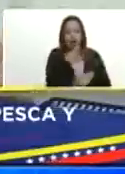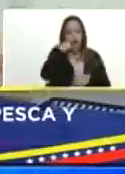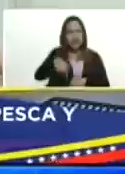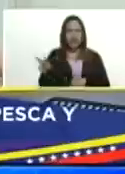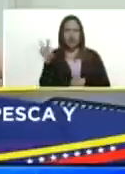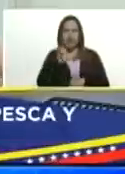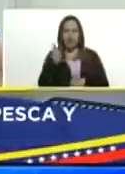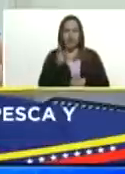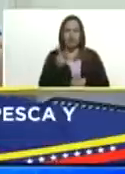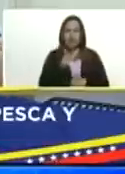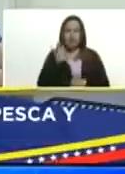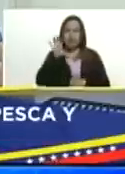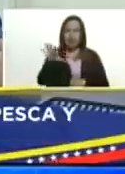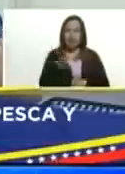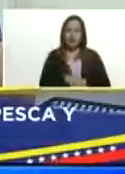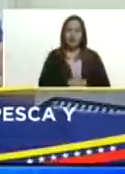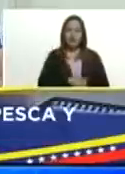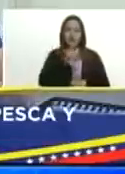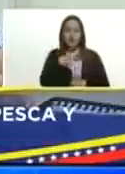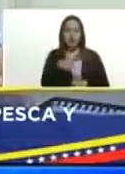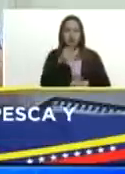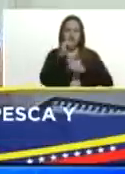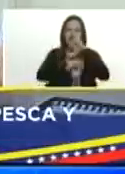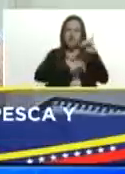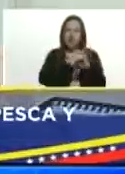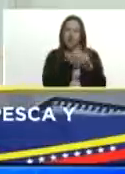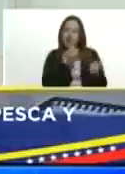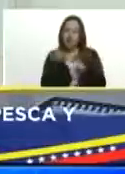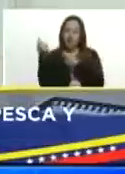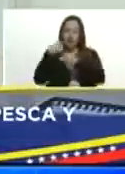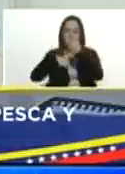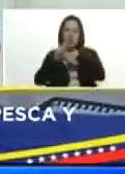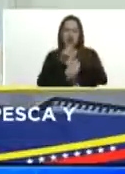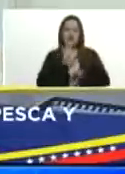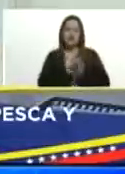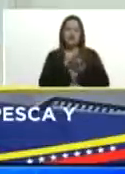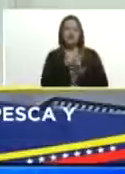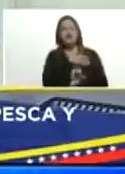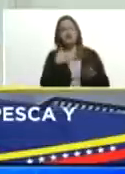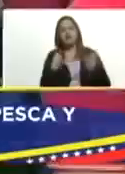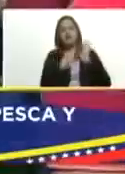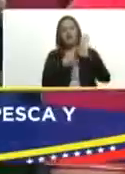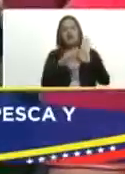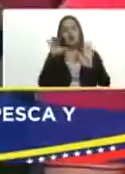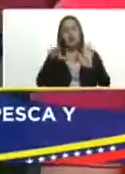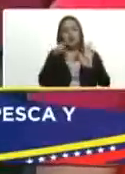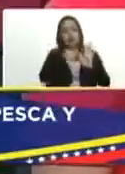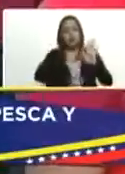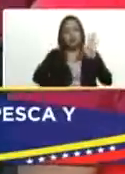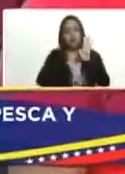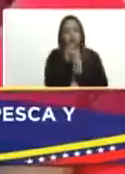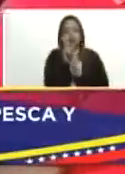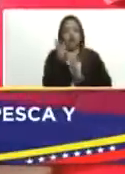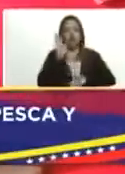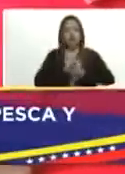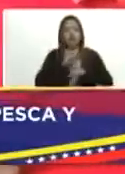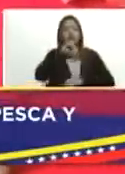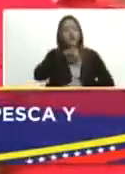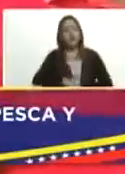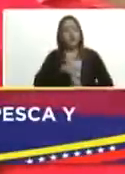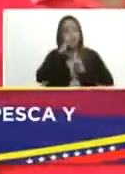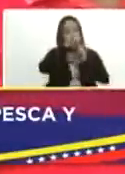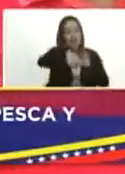materia de exportaciones, presidente, ¿por qué quisimos plantearle y que usted mostrara al país este avance? Porque históricamente la pesca